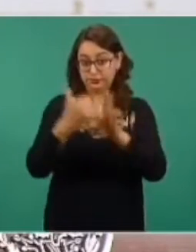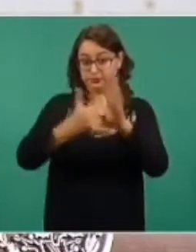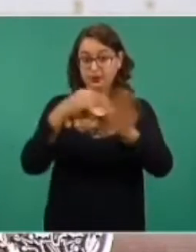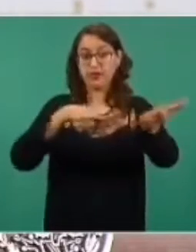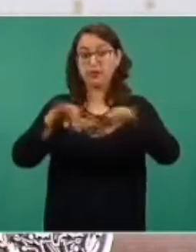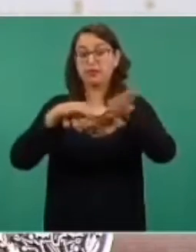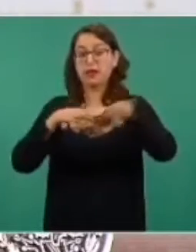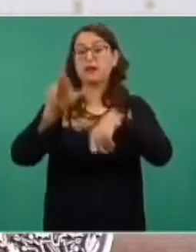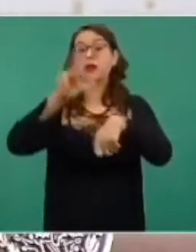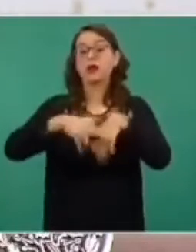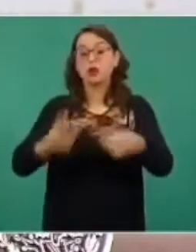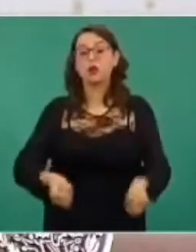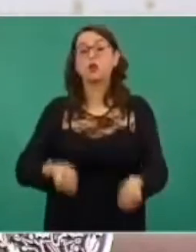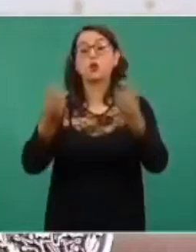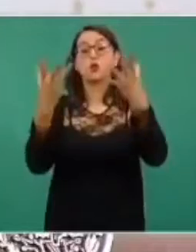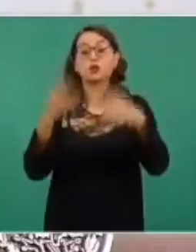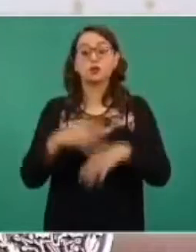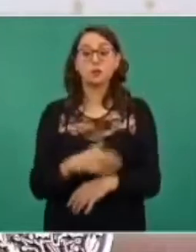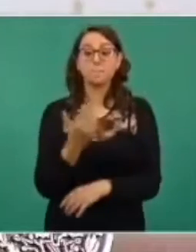es